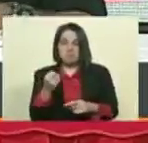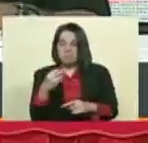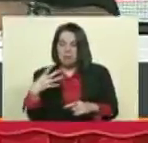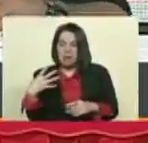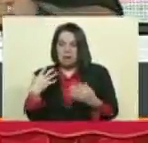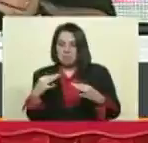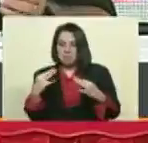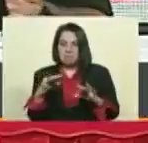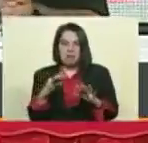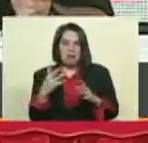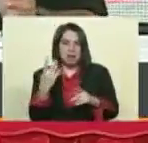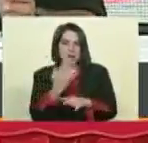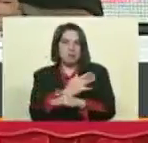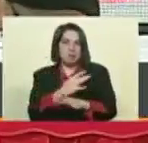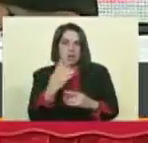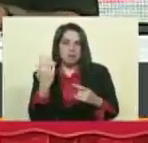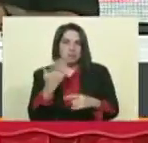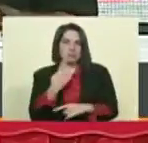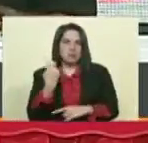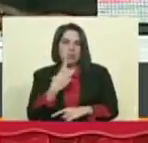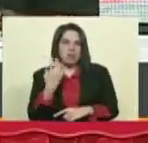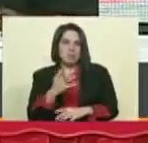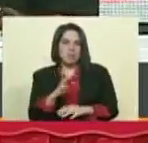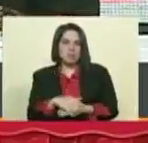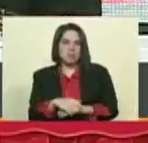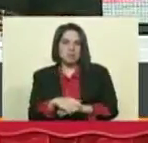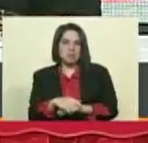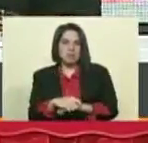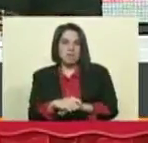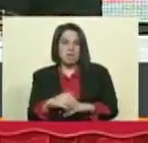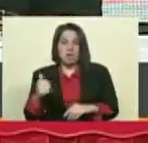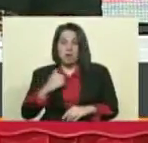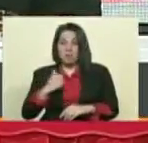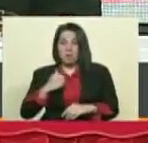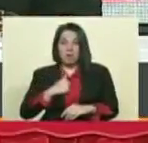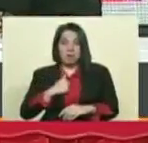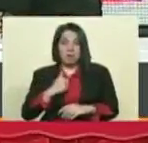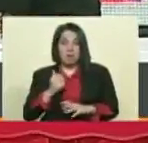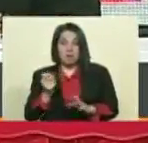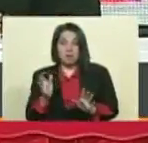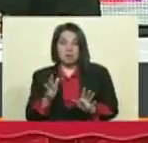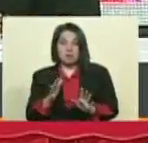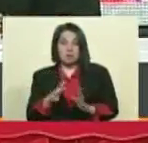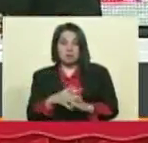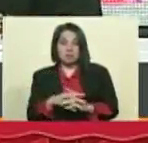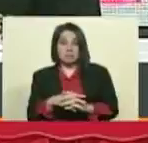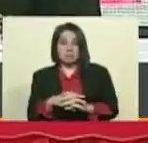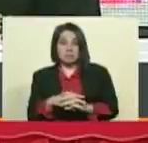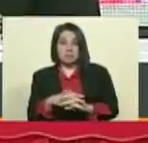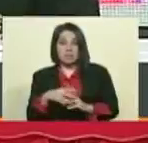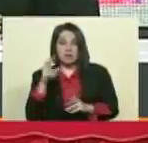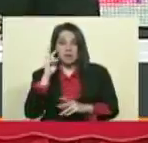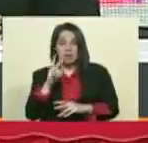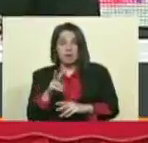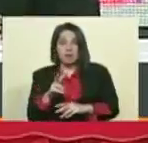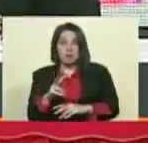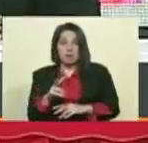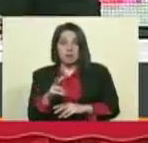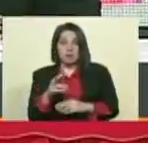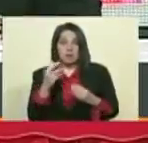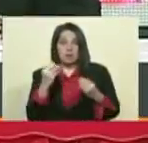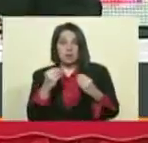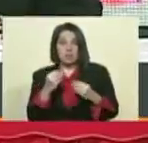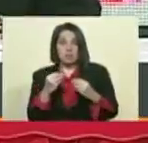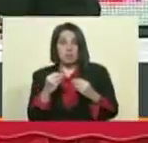Nosotros desde la Asamblea Nacional Constituyente estamos a la orden, presidente. Cualquier iniciativa, y sabe el compañero ministro Reverol y usted, que ahí está